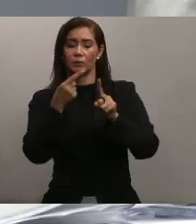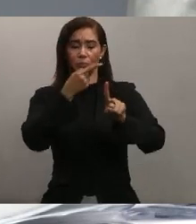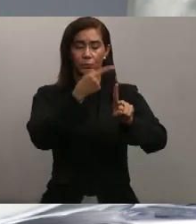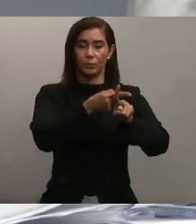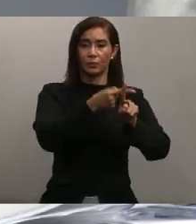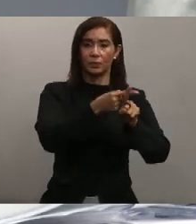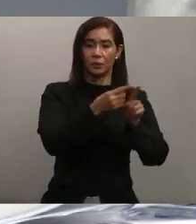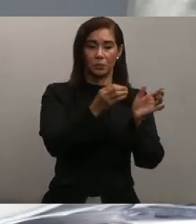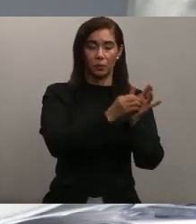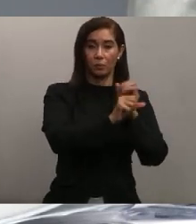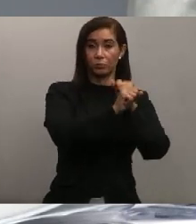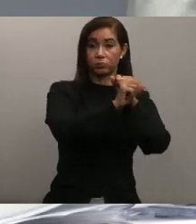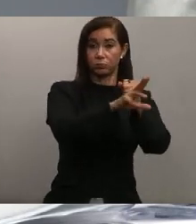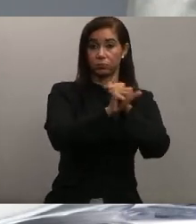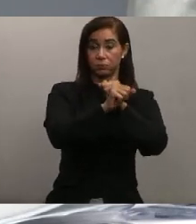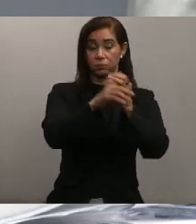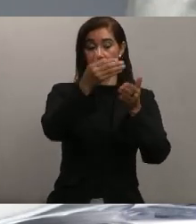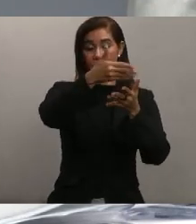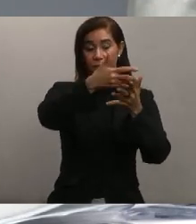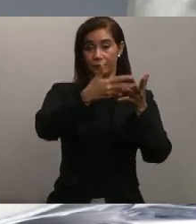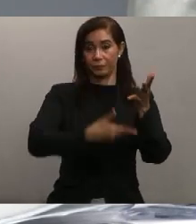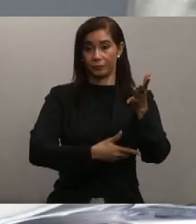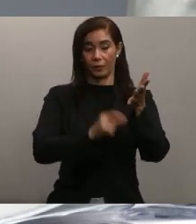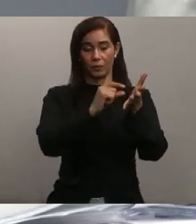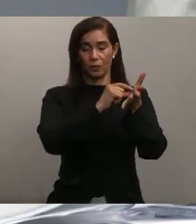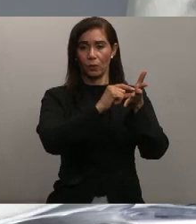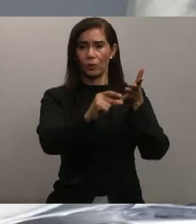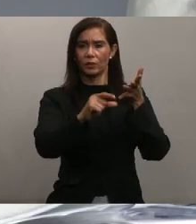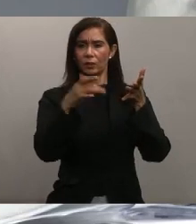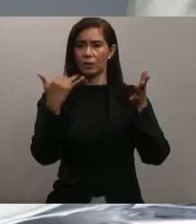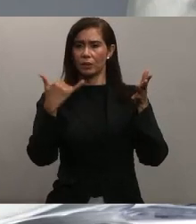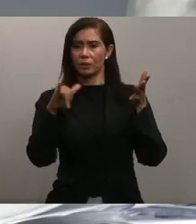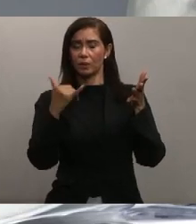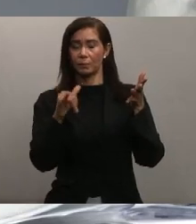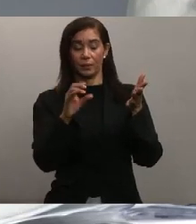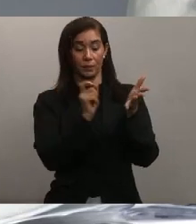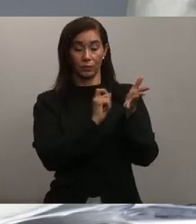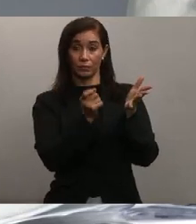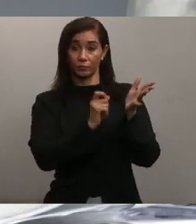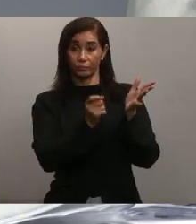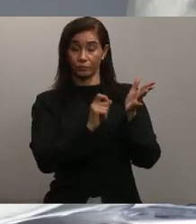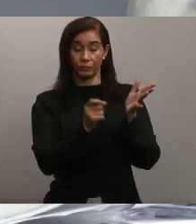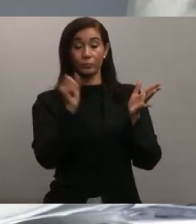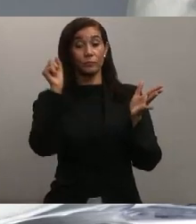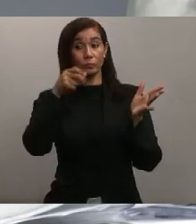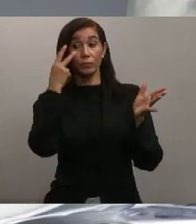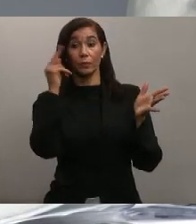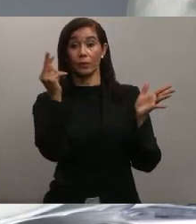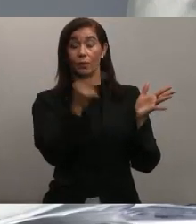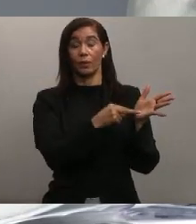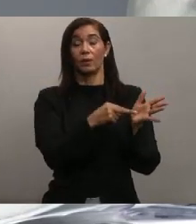presentando y una línea amarilla en la cual se puede ver